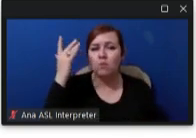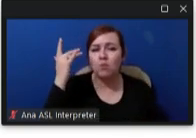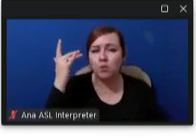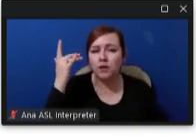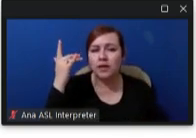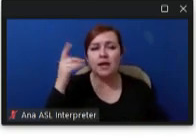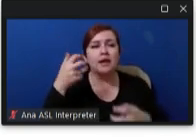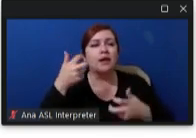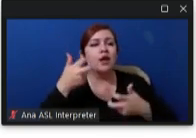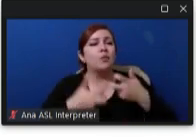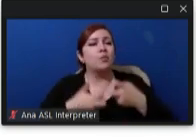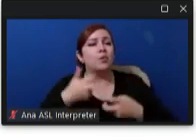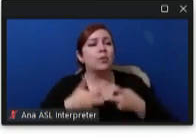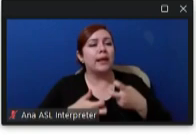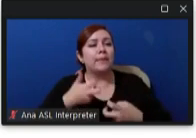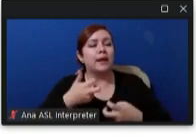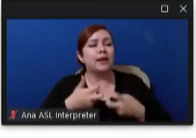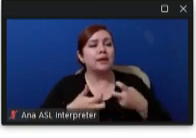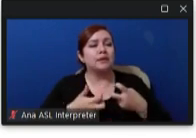es que es la